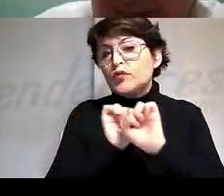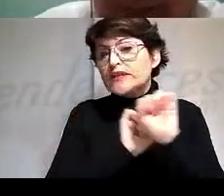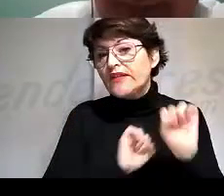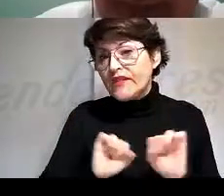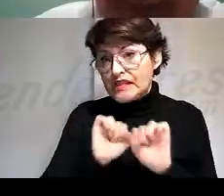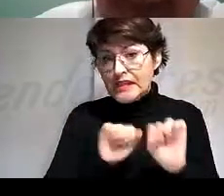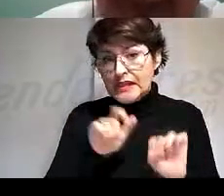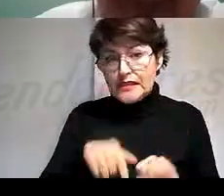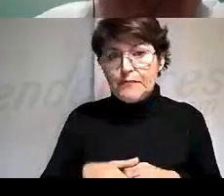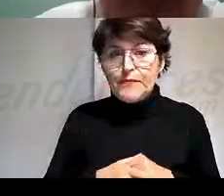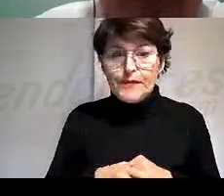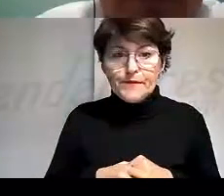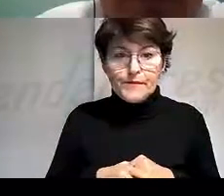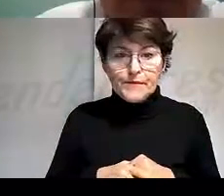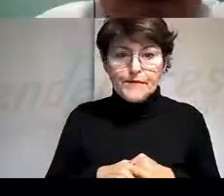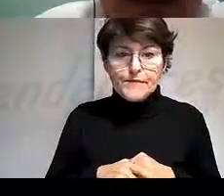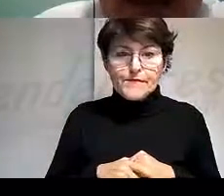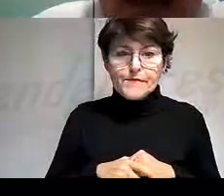pasiva.